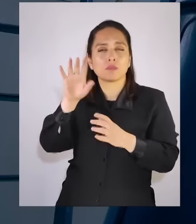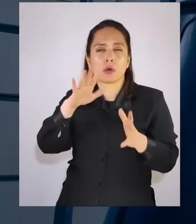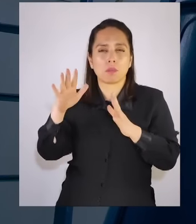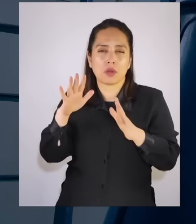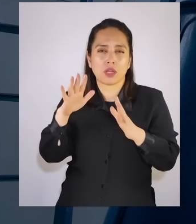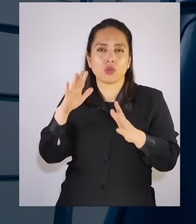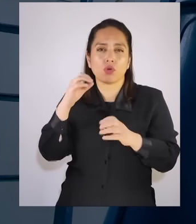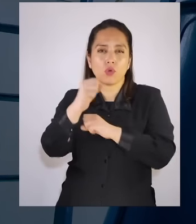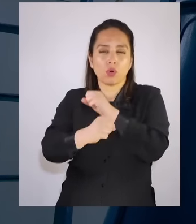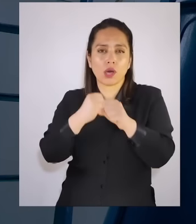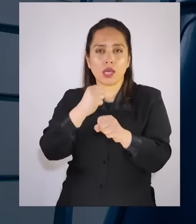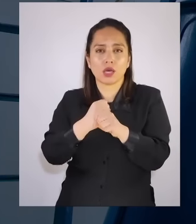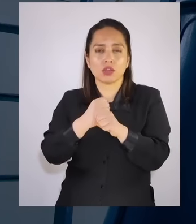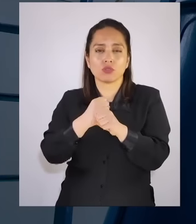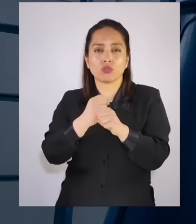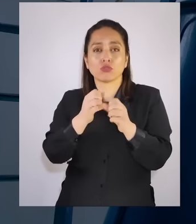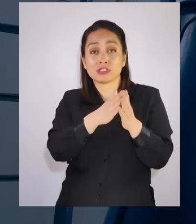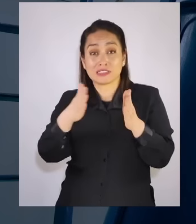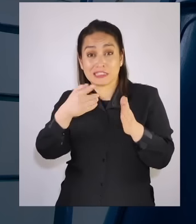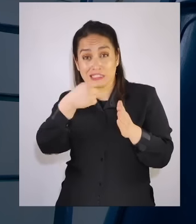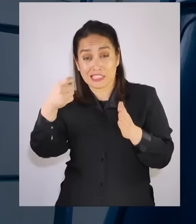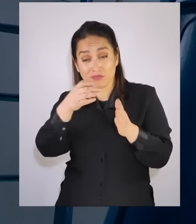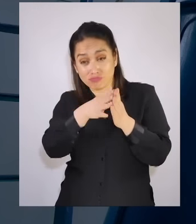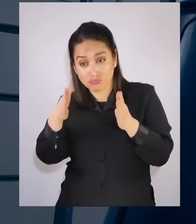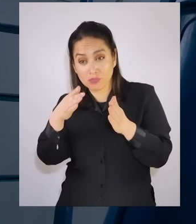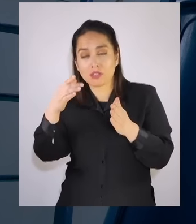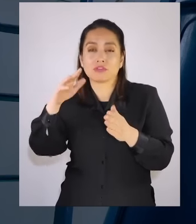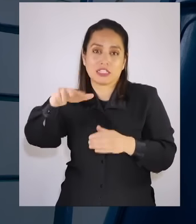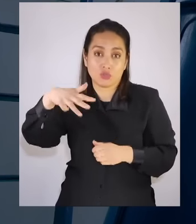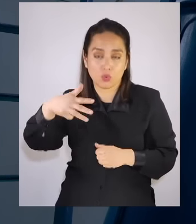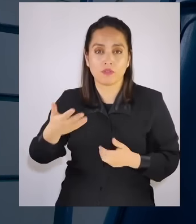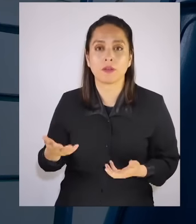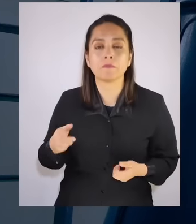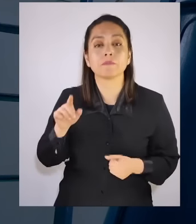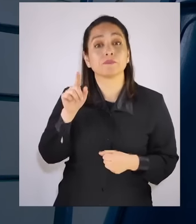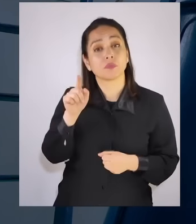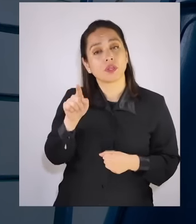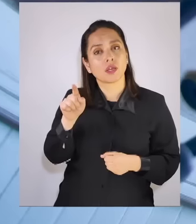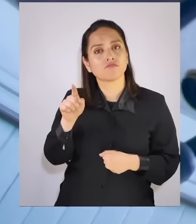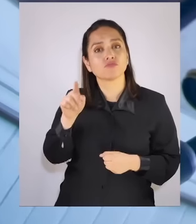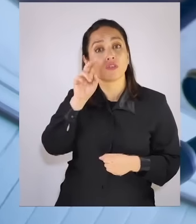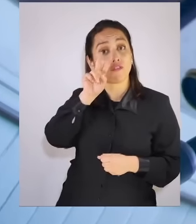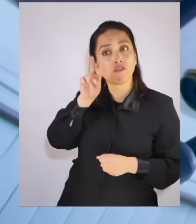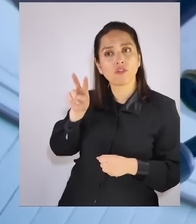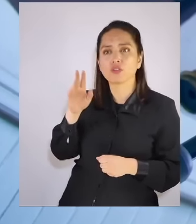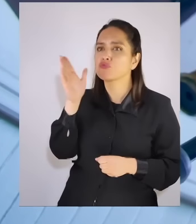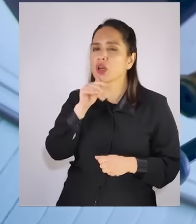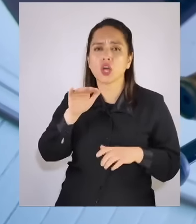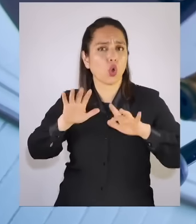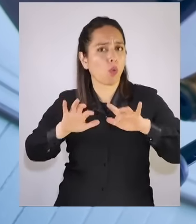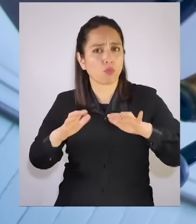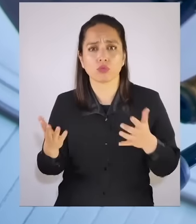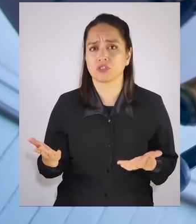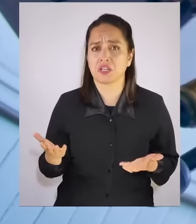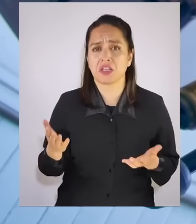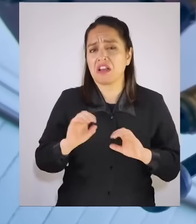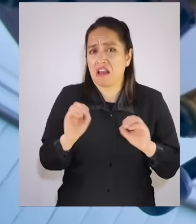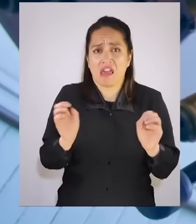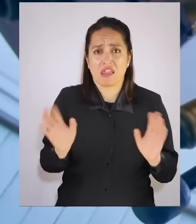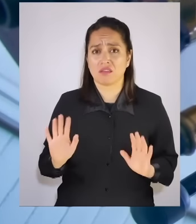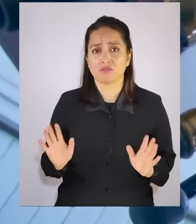del siglo XIX. Como pueden apreciar, aquí no existen computadores ni nada por el